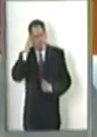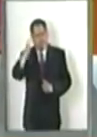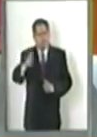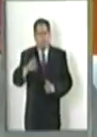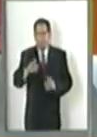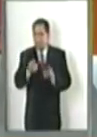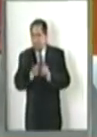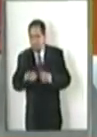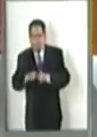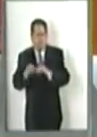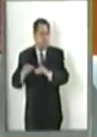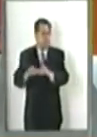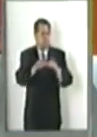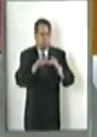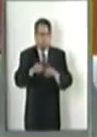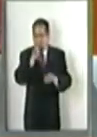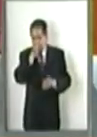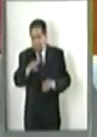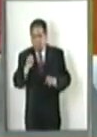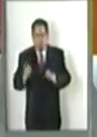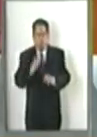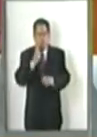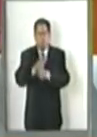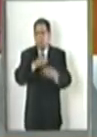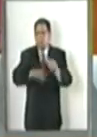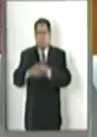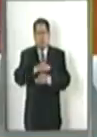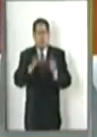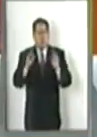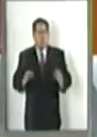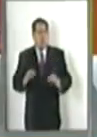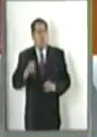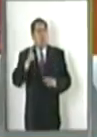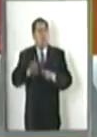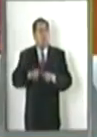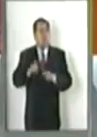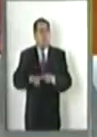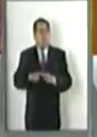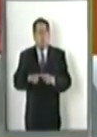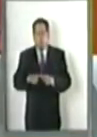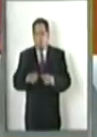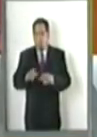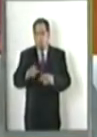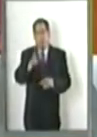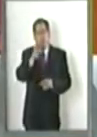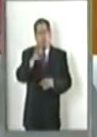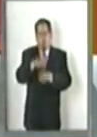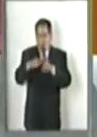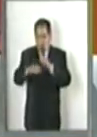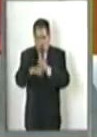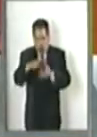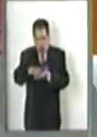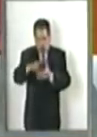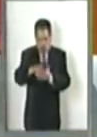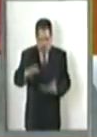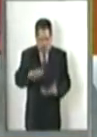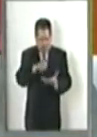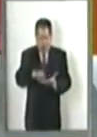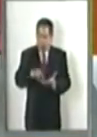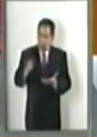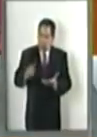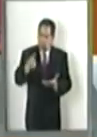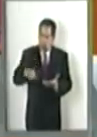igualitaria con oportunidades para todos, la oferta de productos de alta durabilidad y de